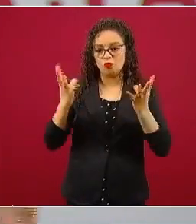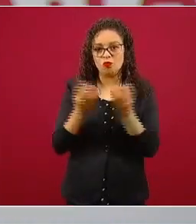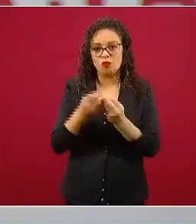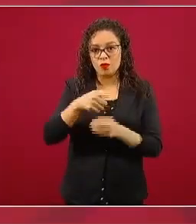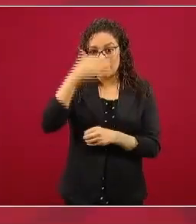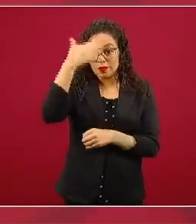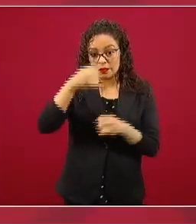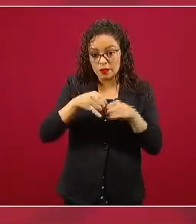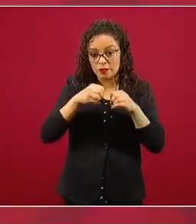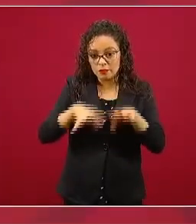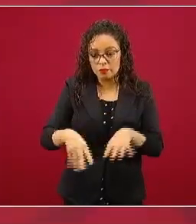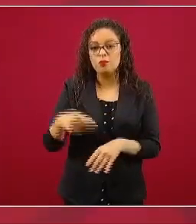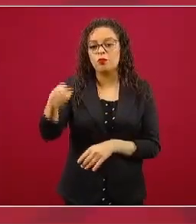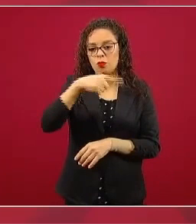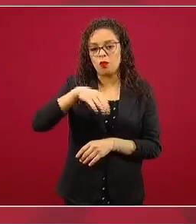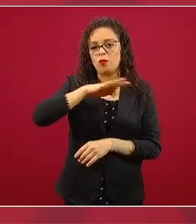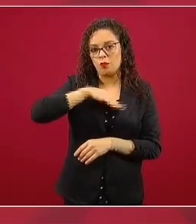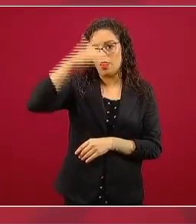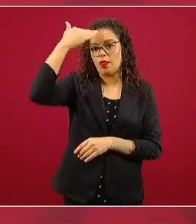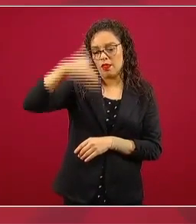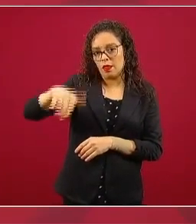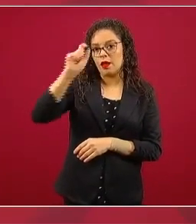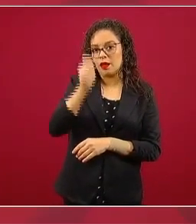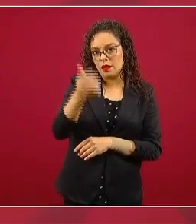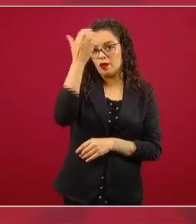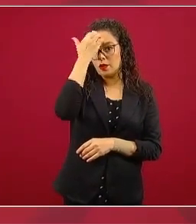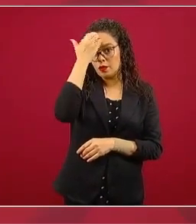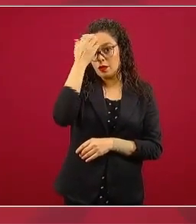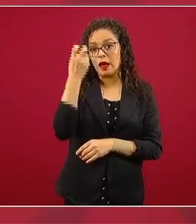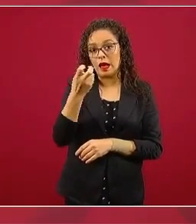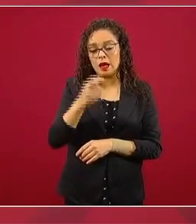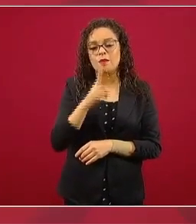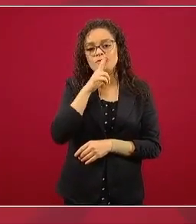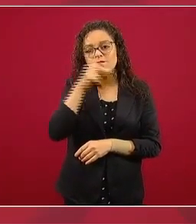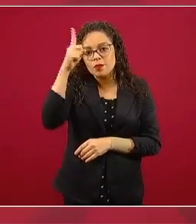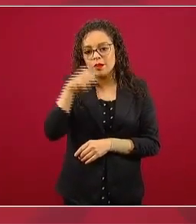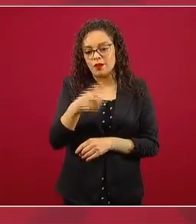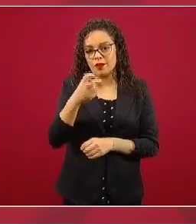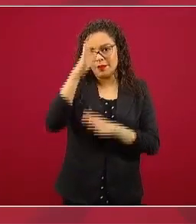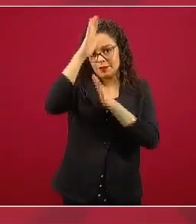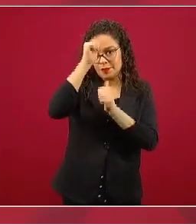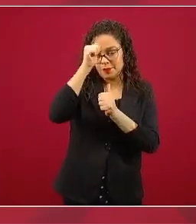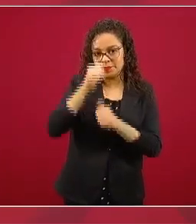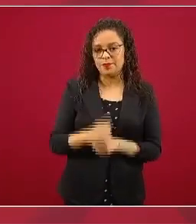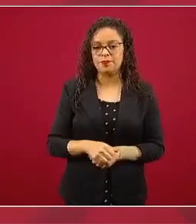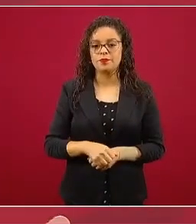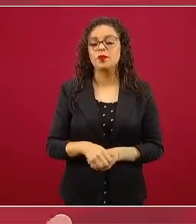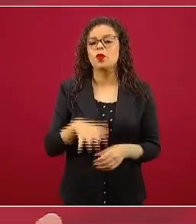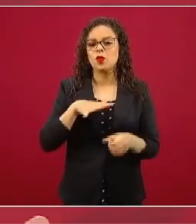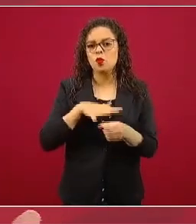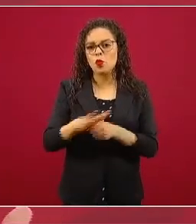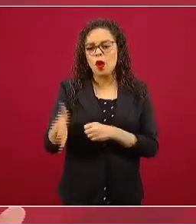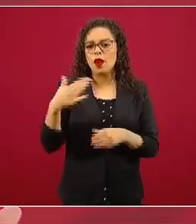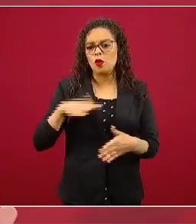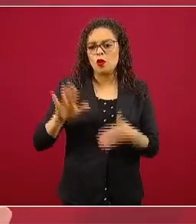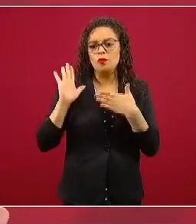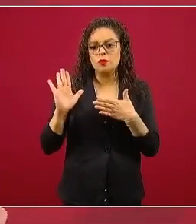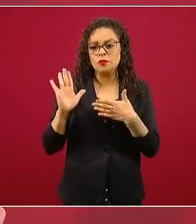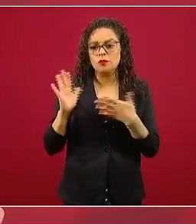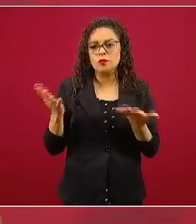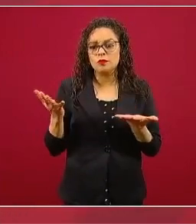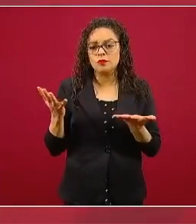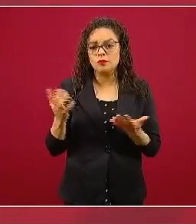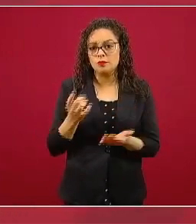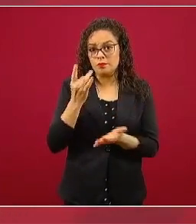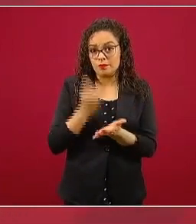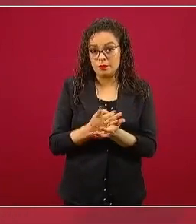lo más valioso de este acuerdo o de este convenio. Y el compromiso, ¿cuál es? Que tendrá que ser público el resultado que tengamos.